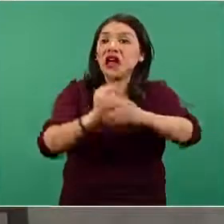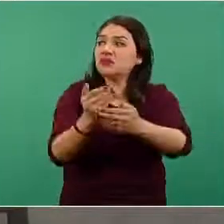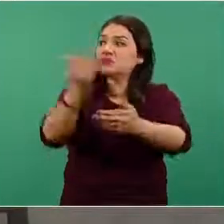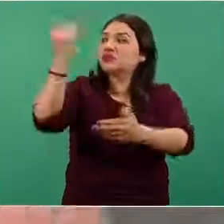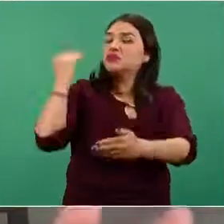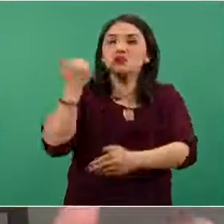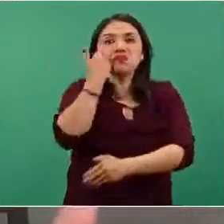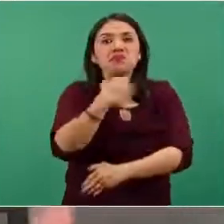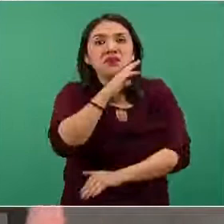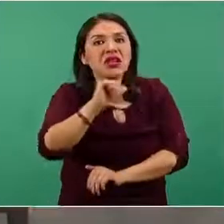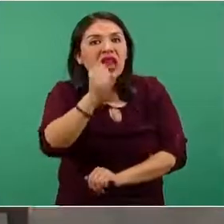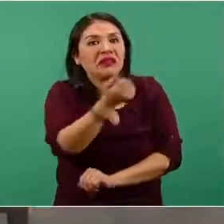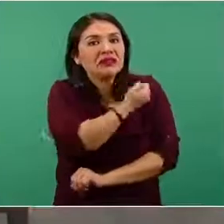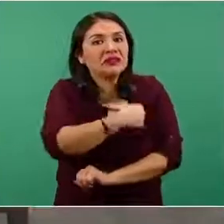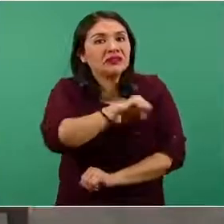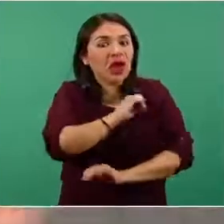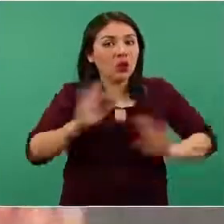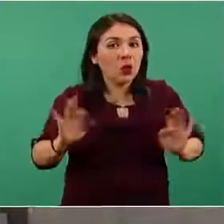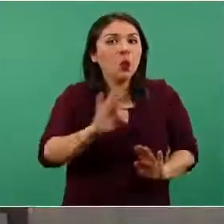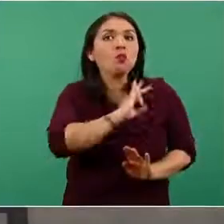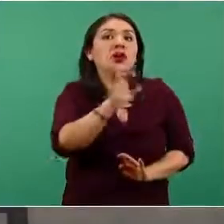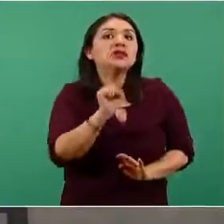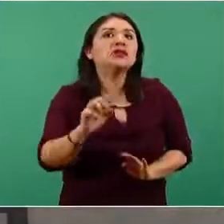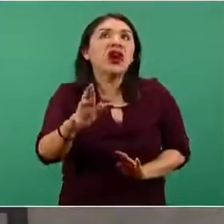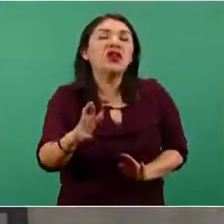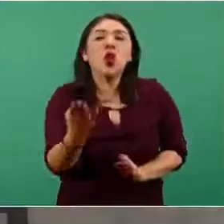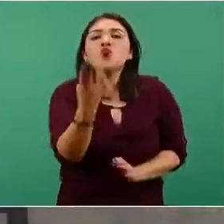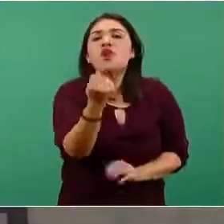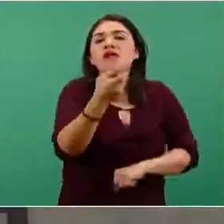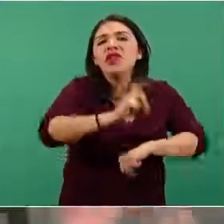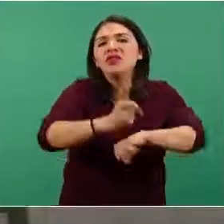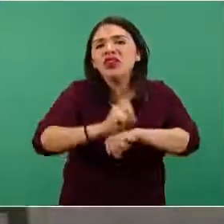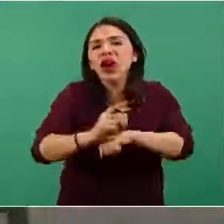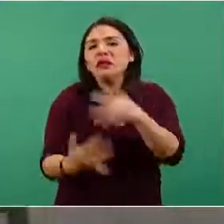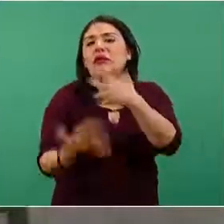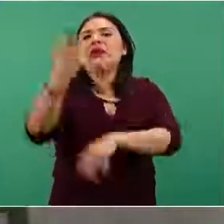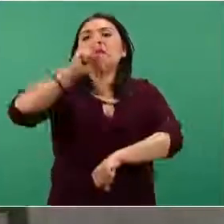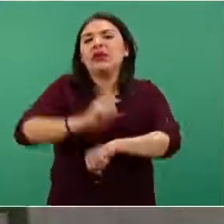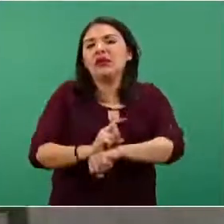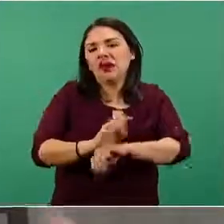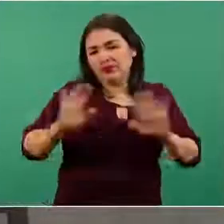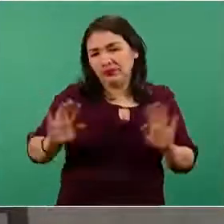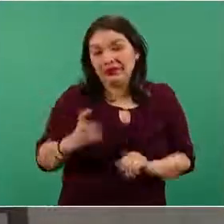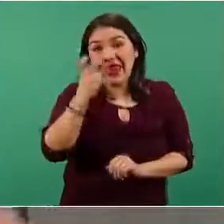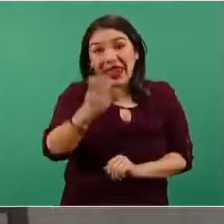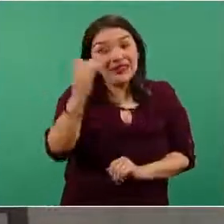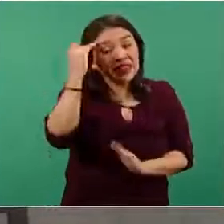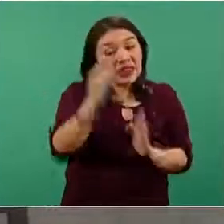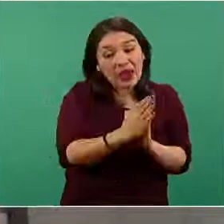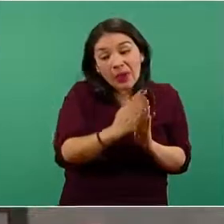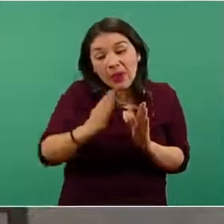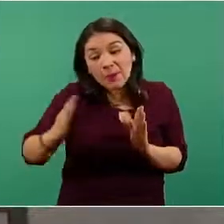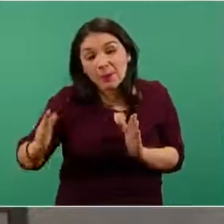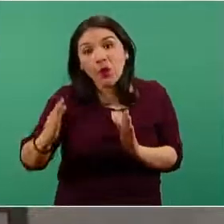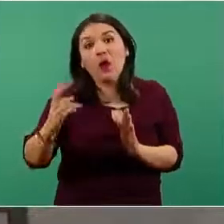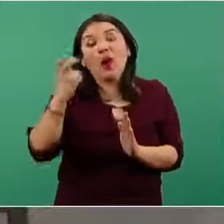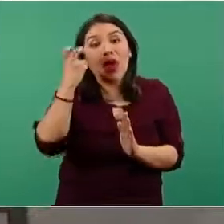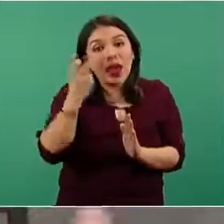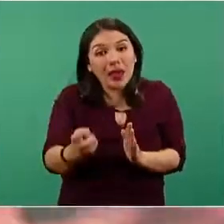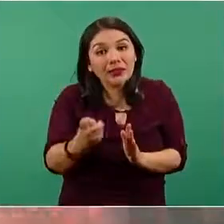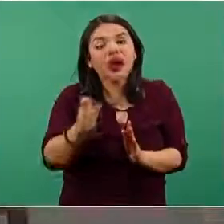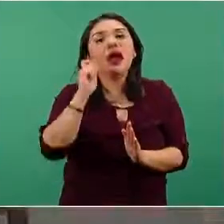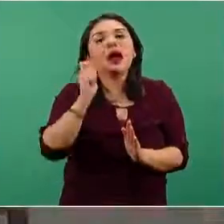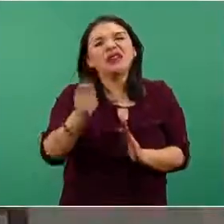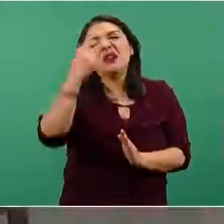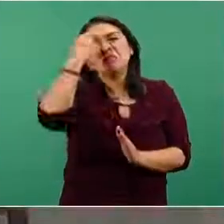pero es completamente arbitrario. Se pudo haber planteado 9 días o 15 días. Este periodo arbitrariamente seleccionado